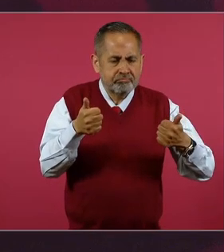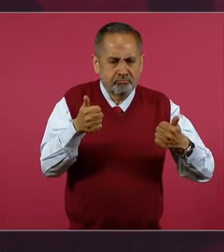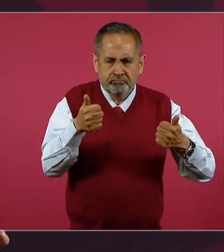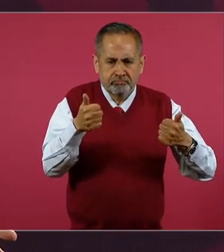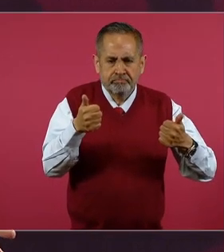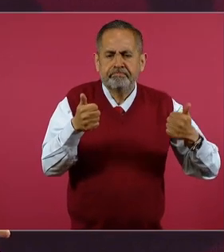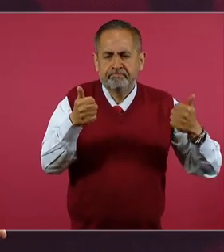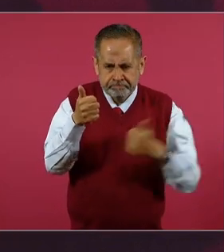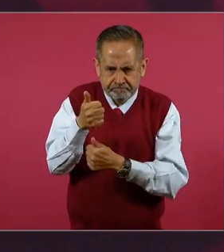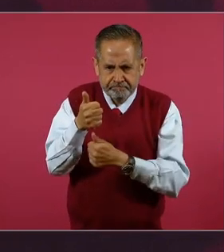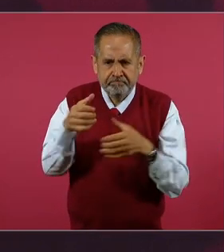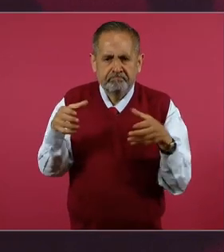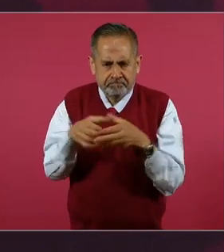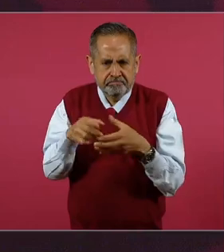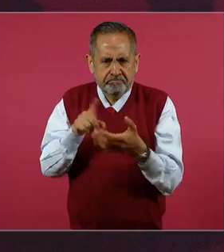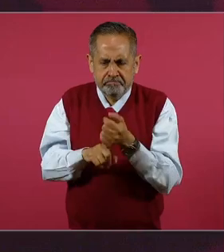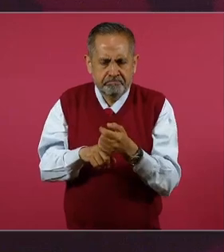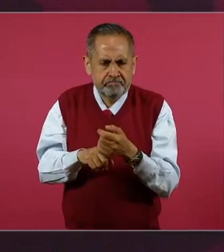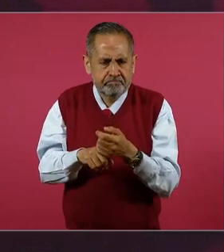de la reforma.